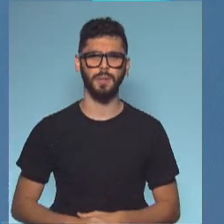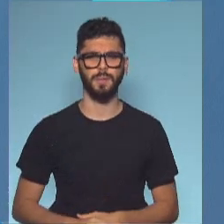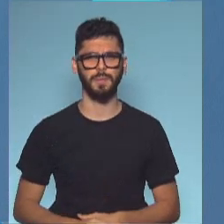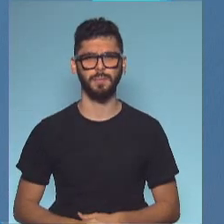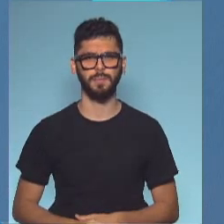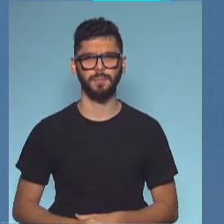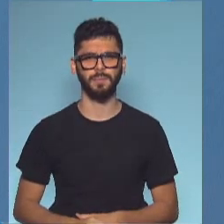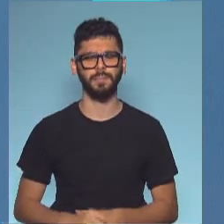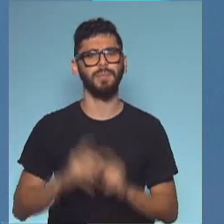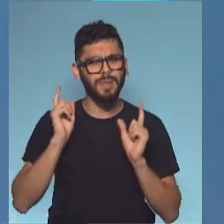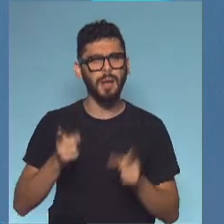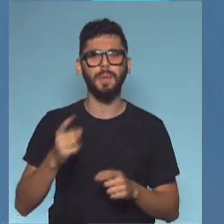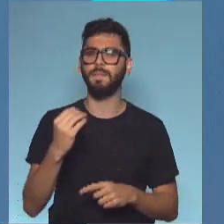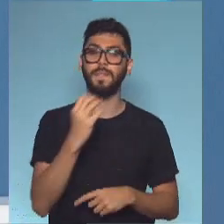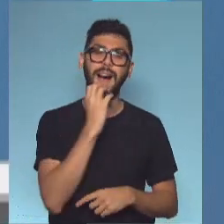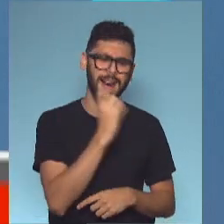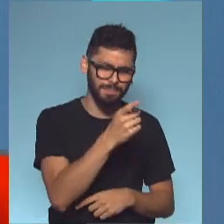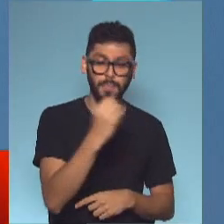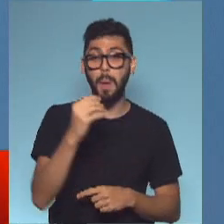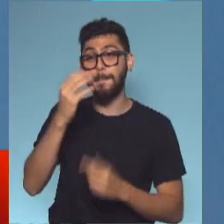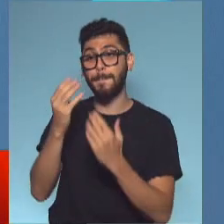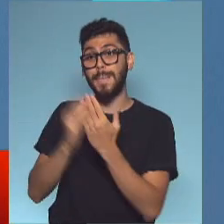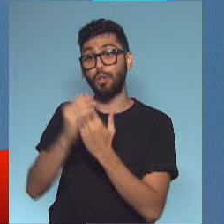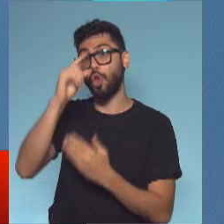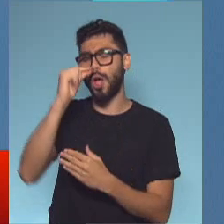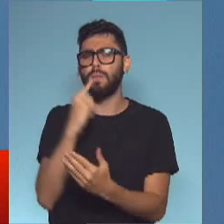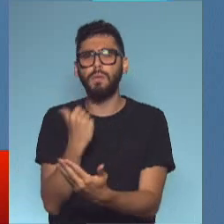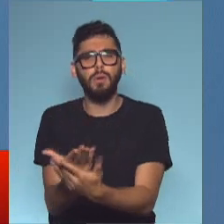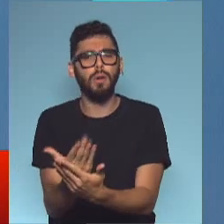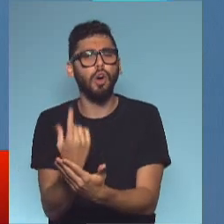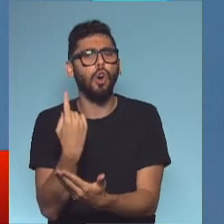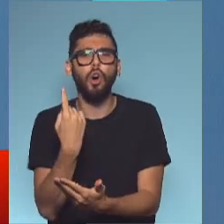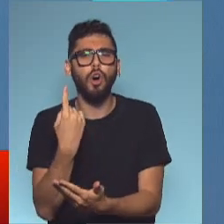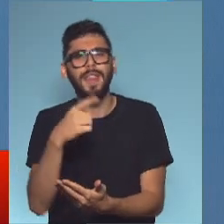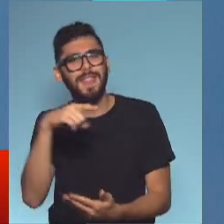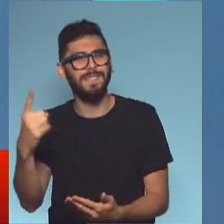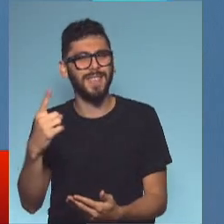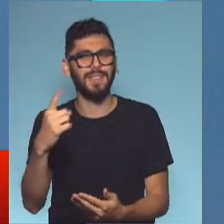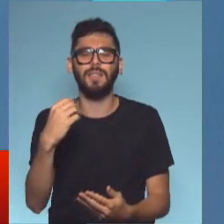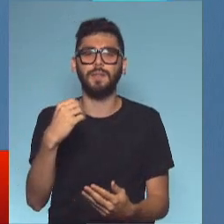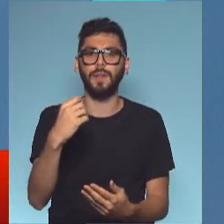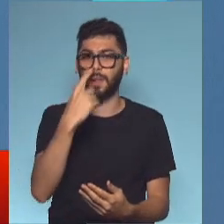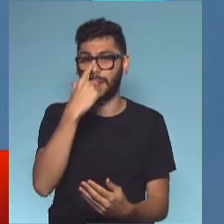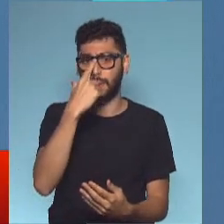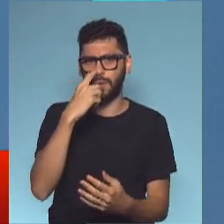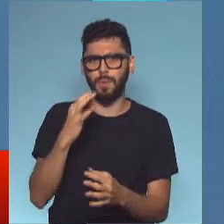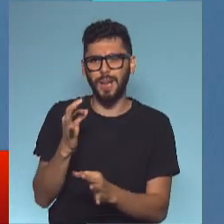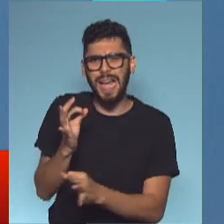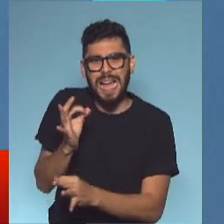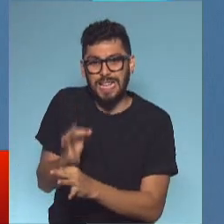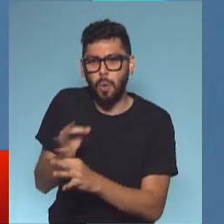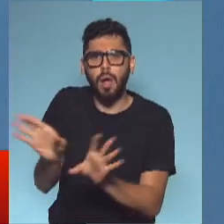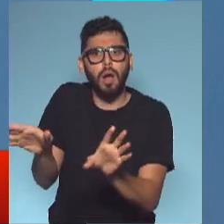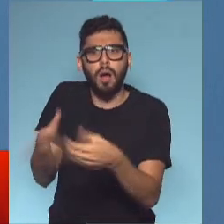Hoy también, Ariel, el ministro Nicolás Trota hizo otro planteo, que es, ¿cuál es la posición? Es, antes de las escuelas, avancemos